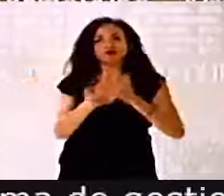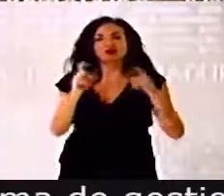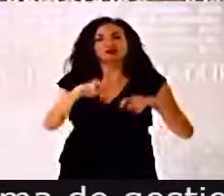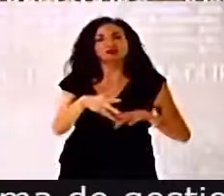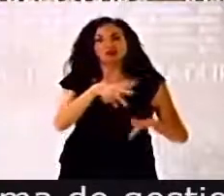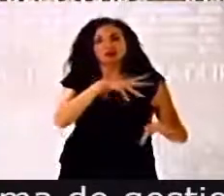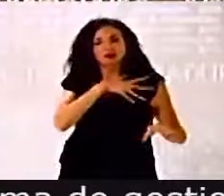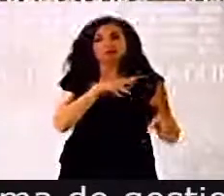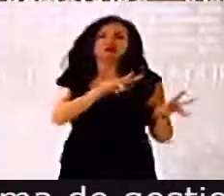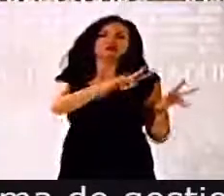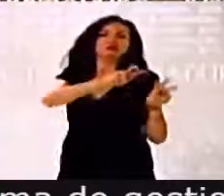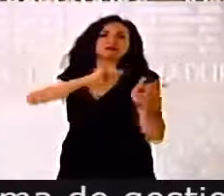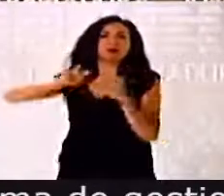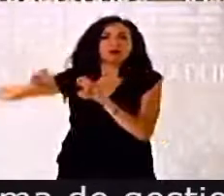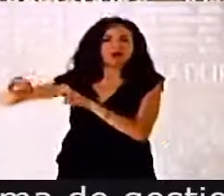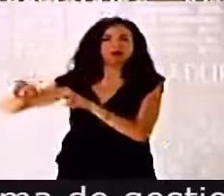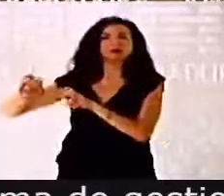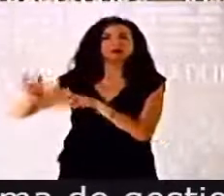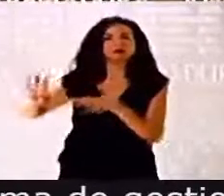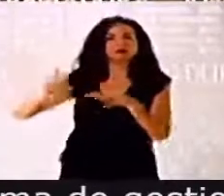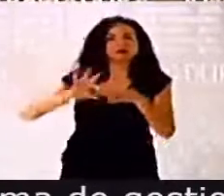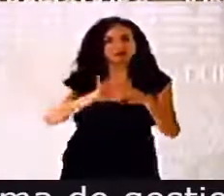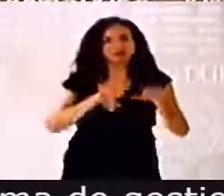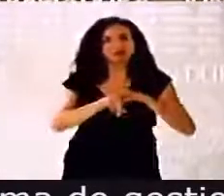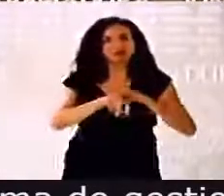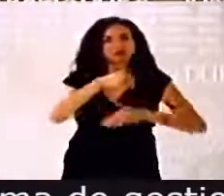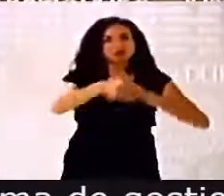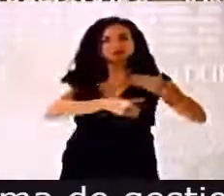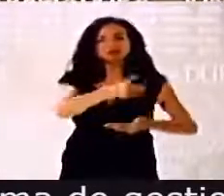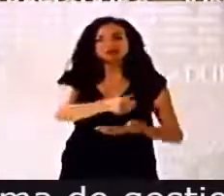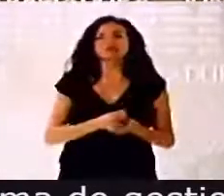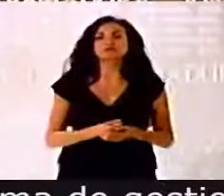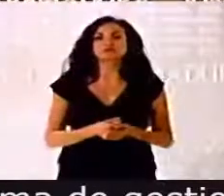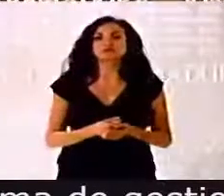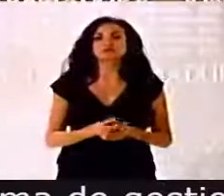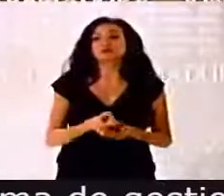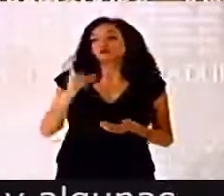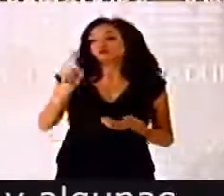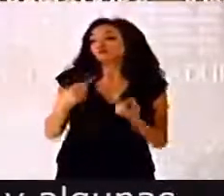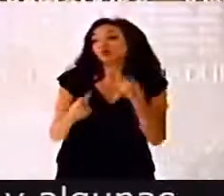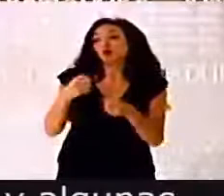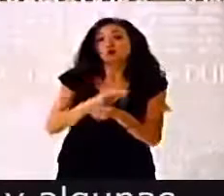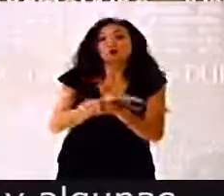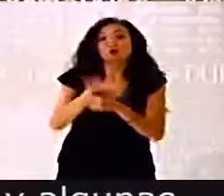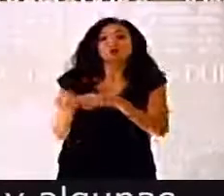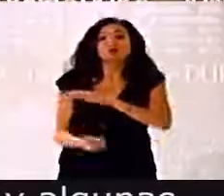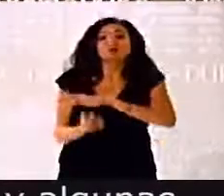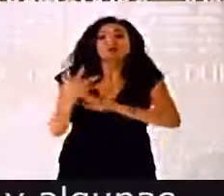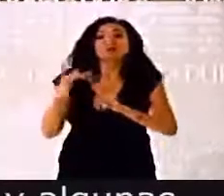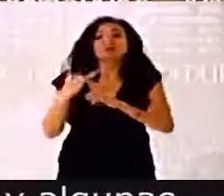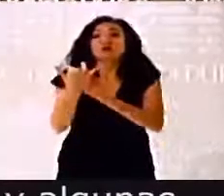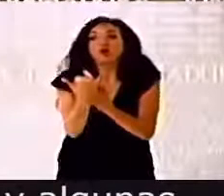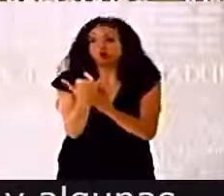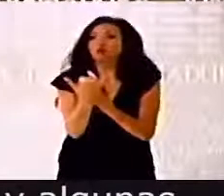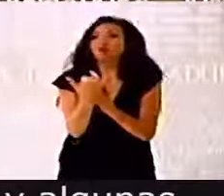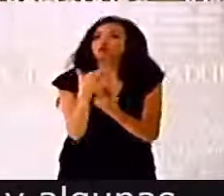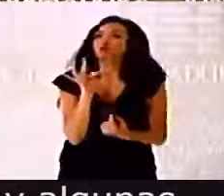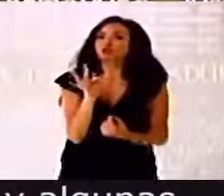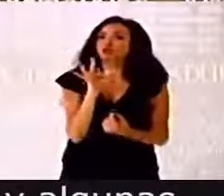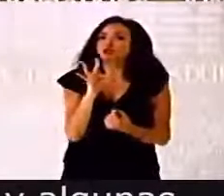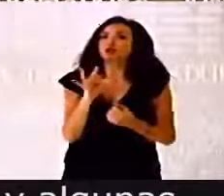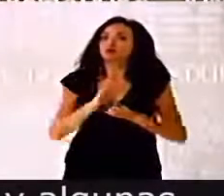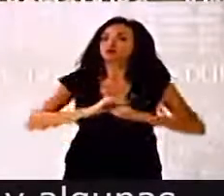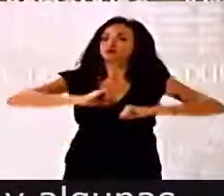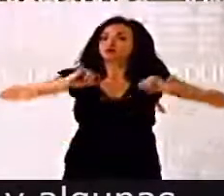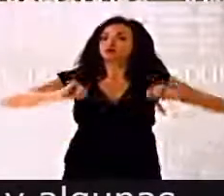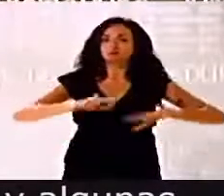con esos trámites, y algunas cosas que han venido del COVID pues son buenas que se queden para que también hagamos más accesibles